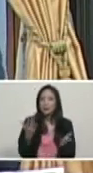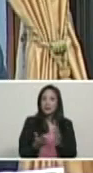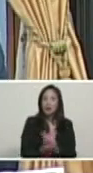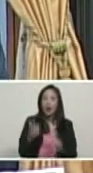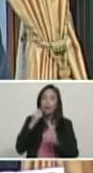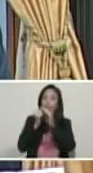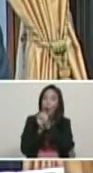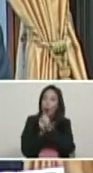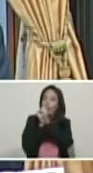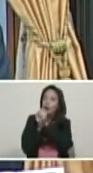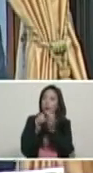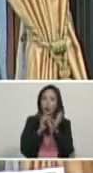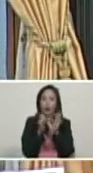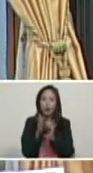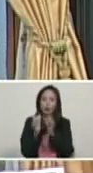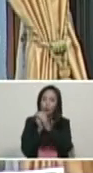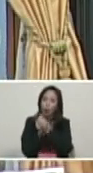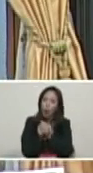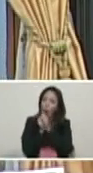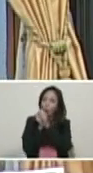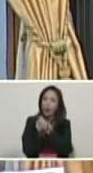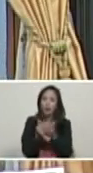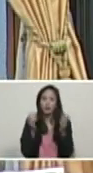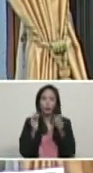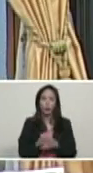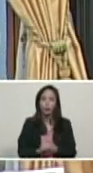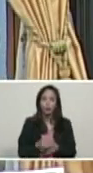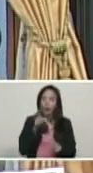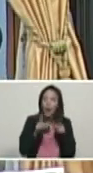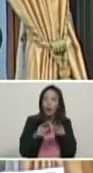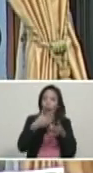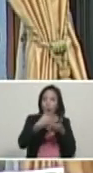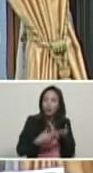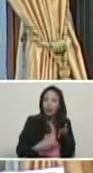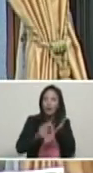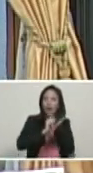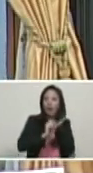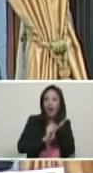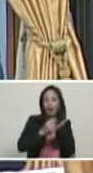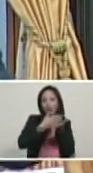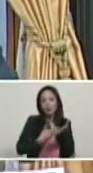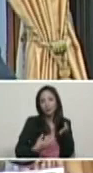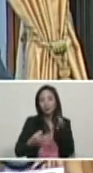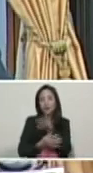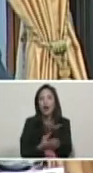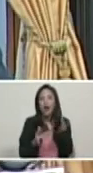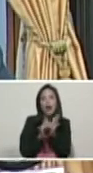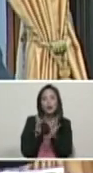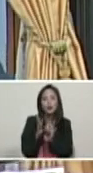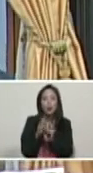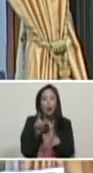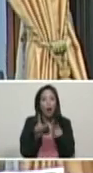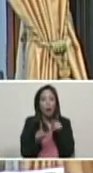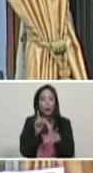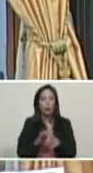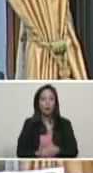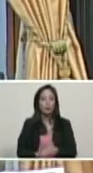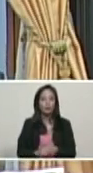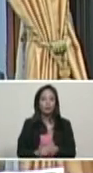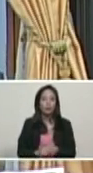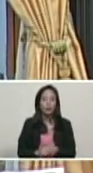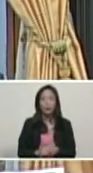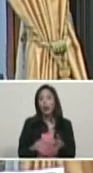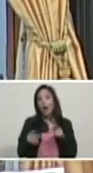al niño Jesús. Hay quienes les piden con carta al niño Jesús. Otros le piden a